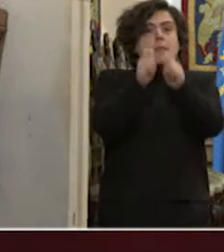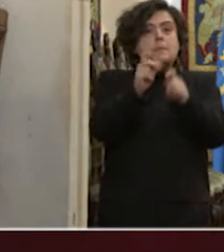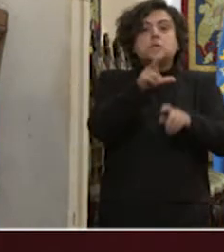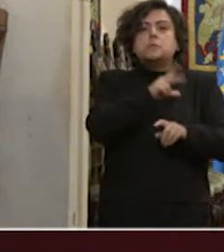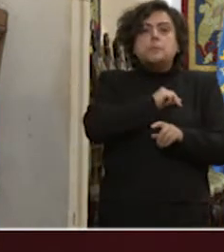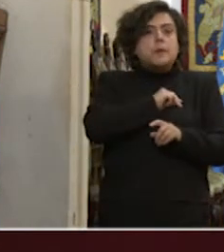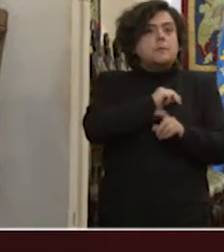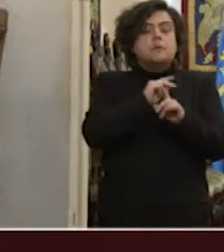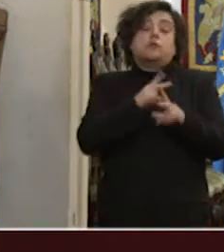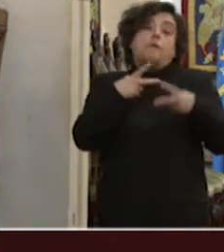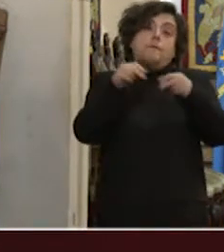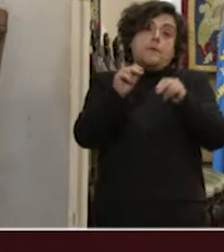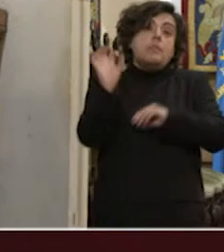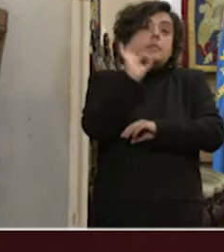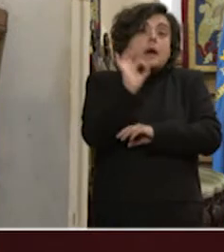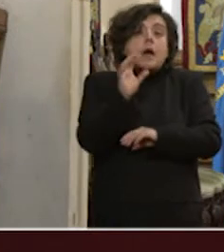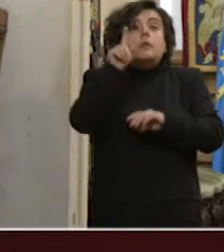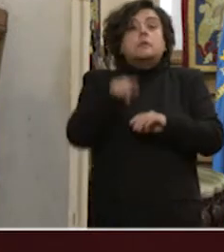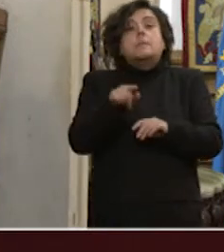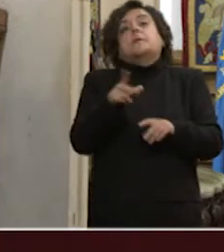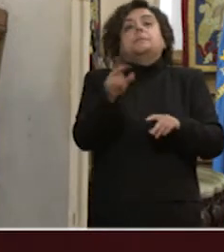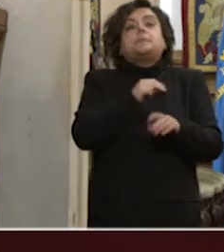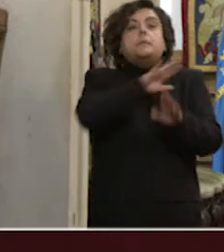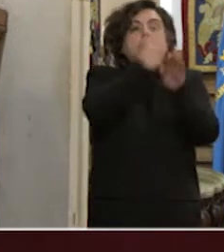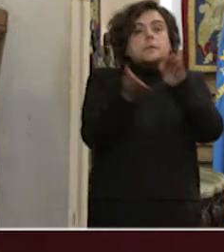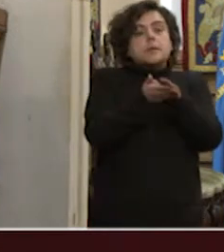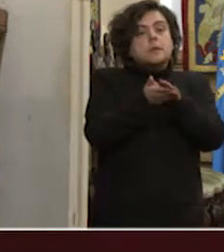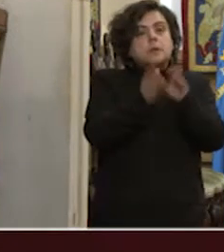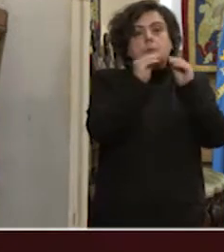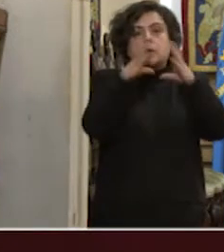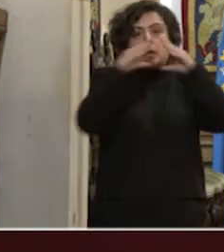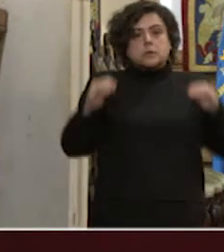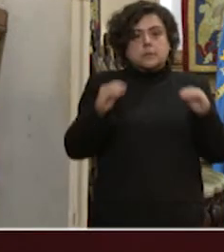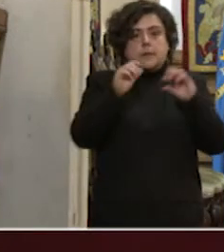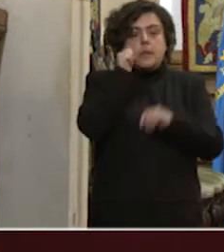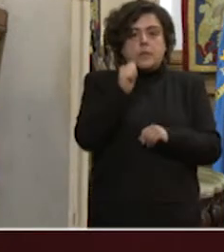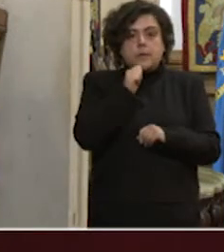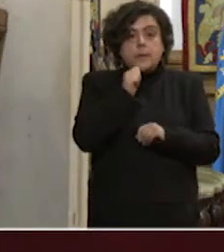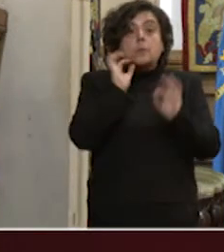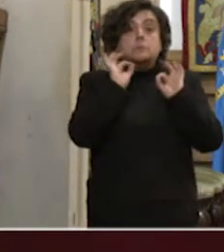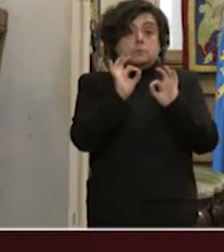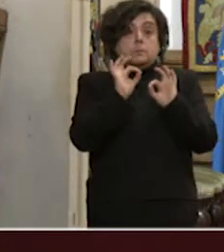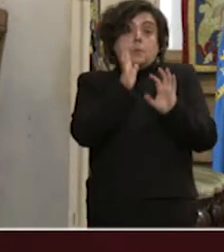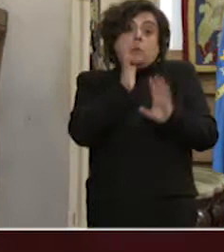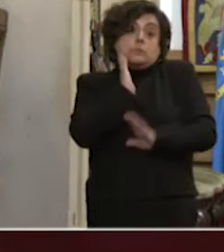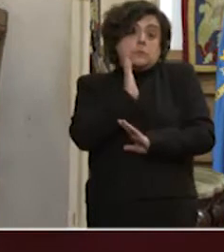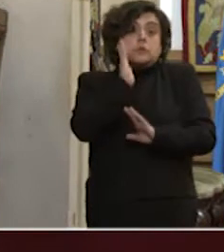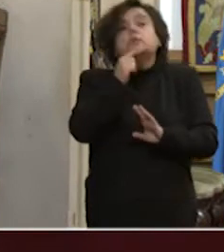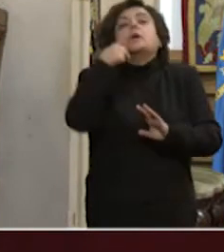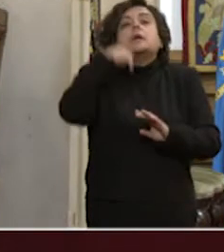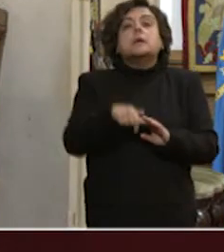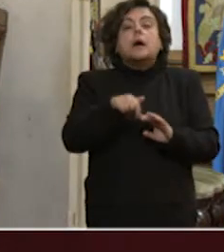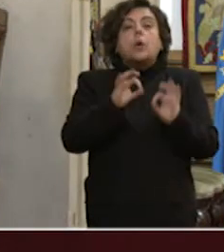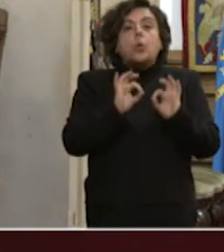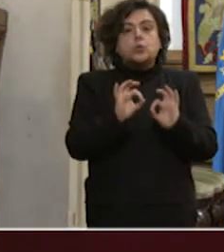premios especiales y el premio al mejor expediente académico de la Universidad de Oviedo. Consecuencia de todo ello es la